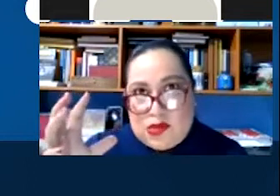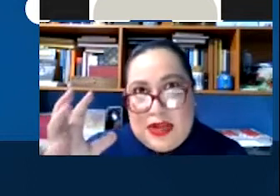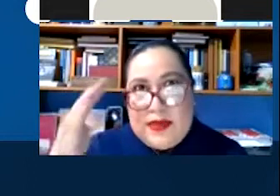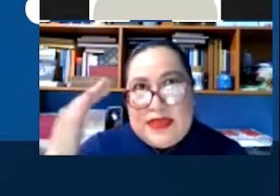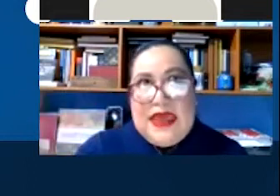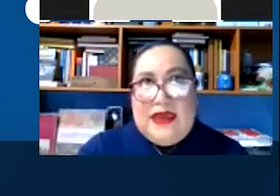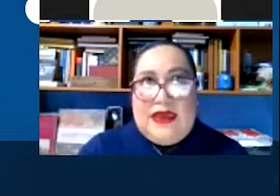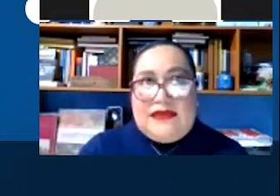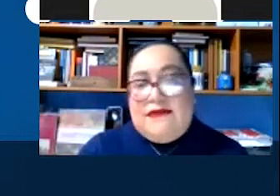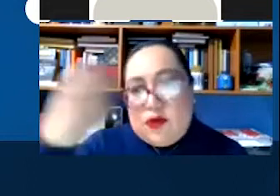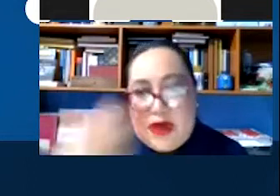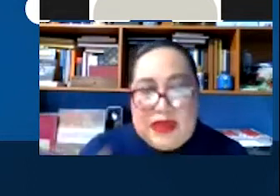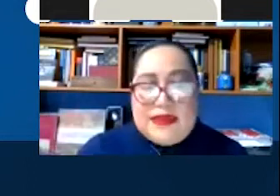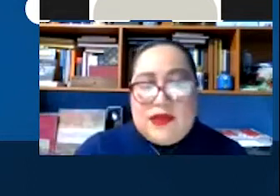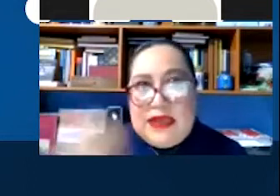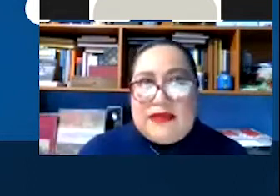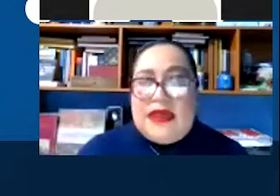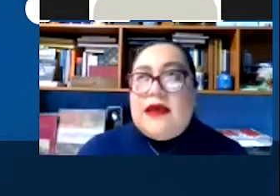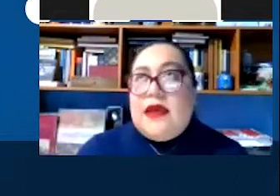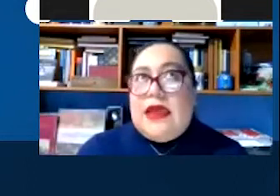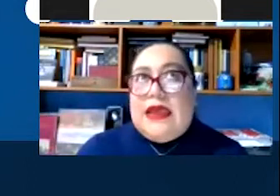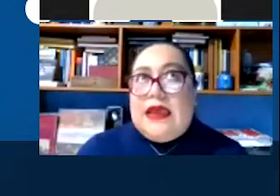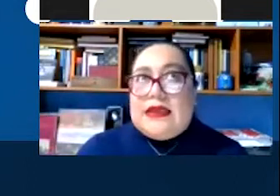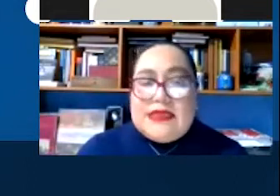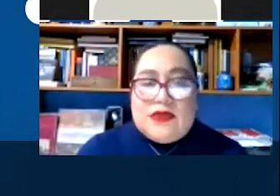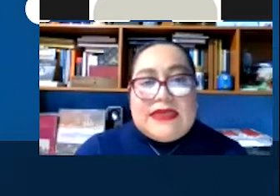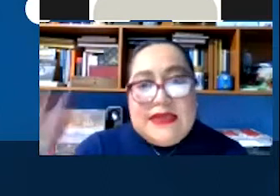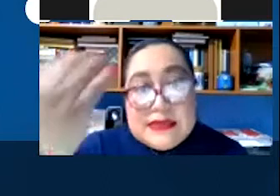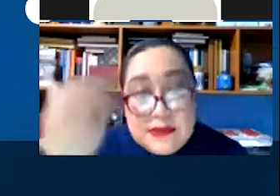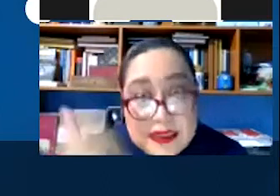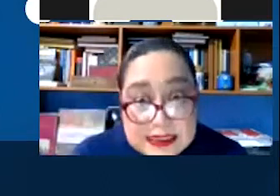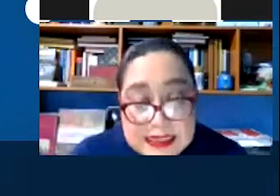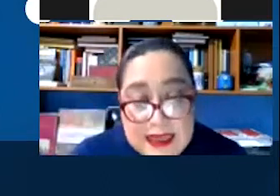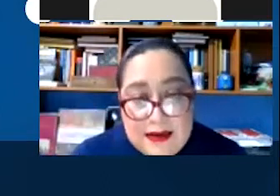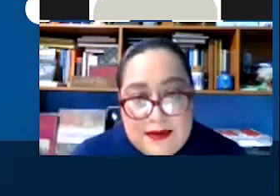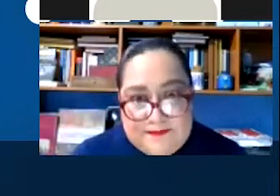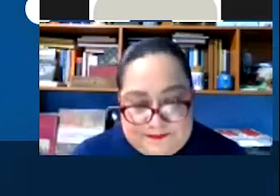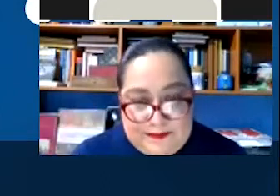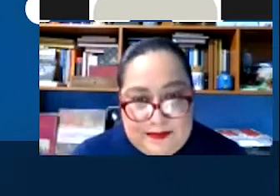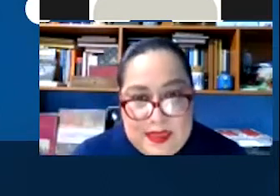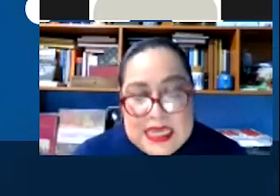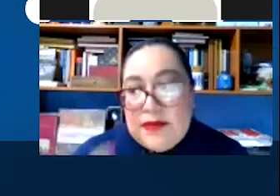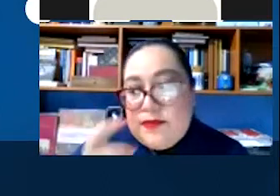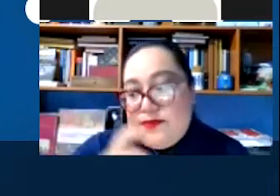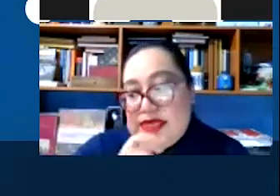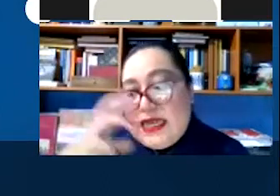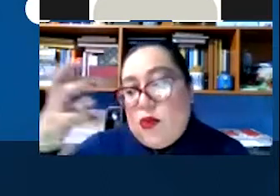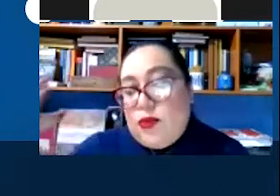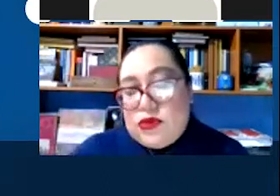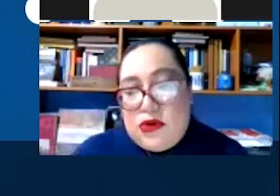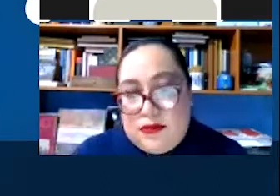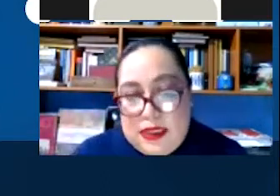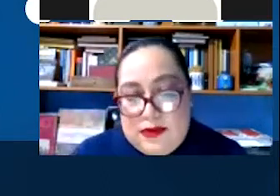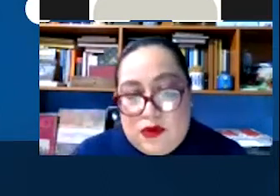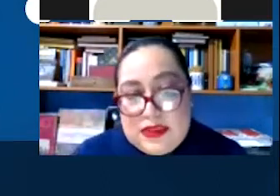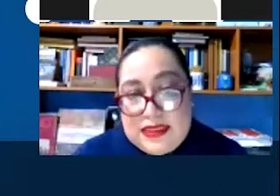no solamente esté informada, se oriente, sino se sensibilice y llegue a un